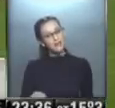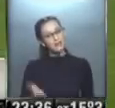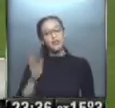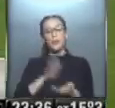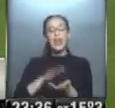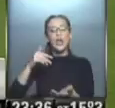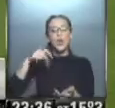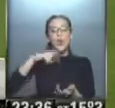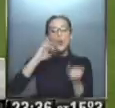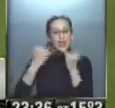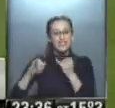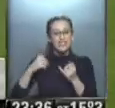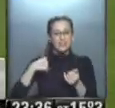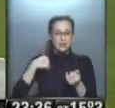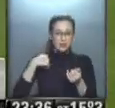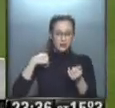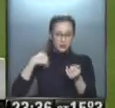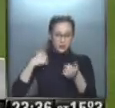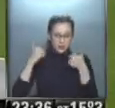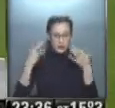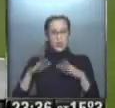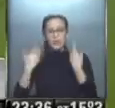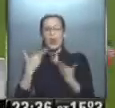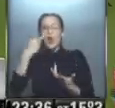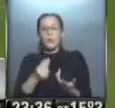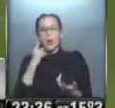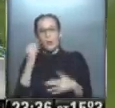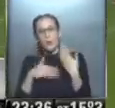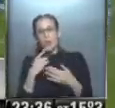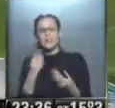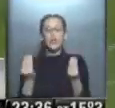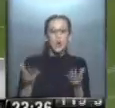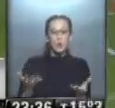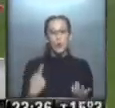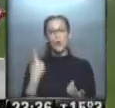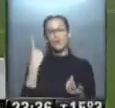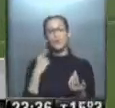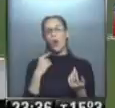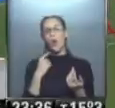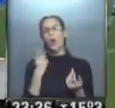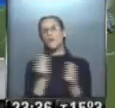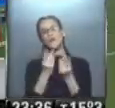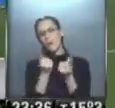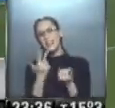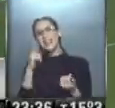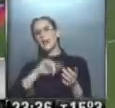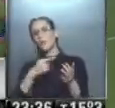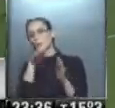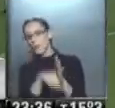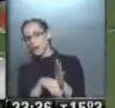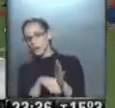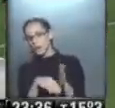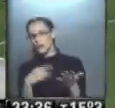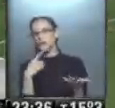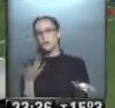Leonel Núñez. Bueno, está bueno igual, ¿no? Porque después compras un jugador y decís, ¿cuánto salió? Y un palo y 3 puntitos. Como, otra